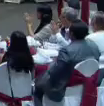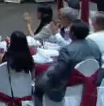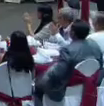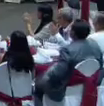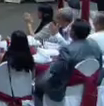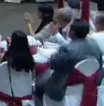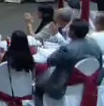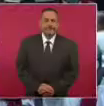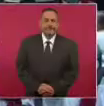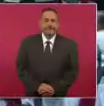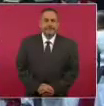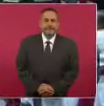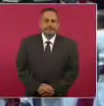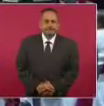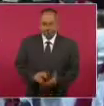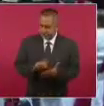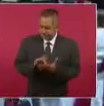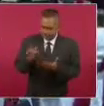Muchísimas gracias.